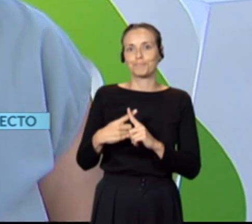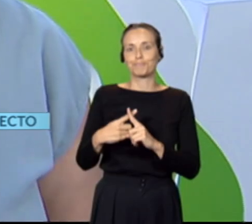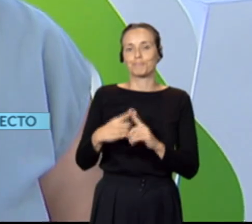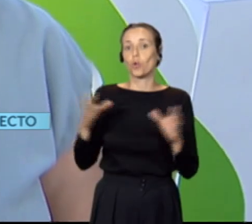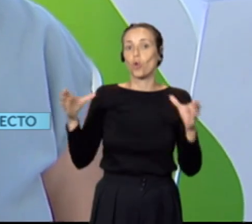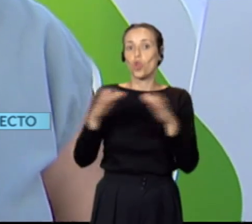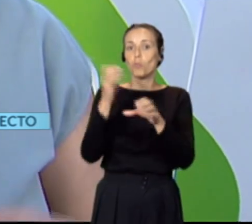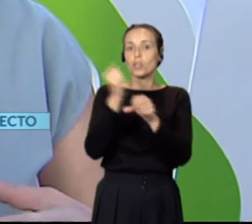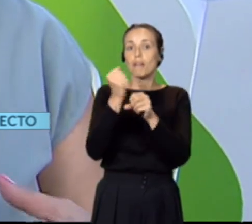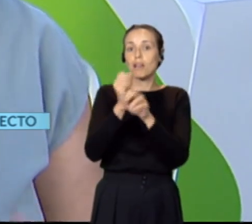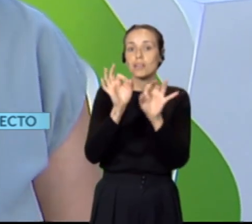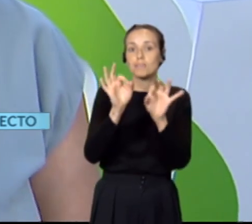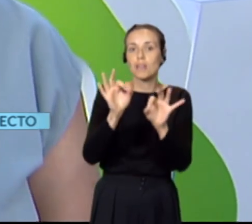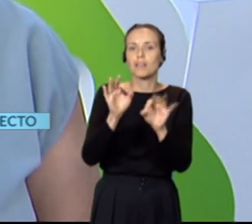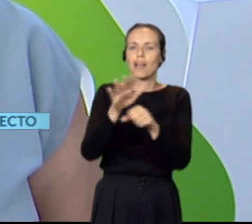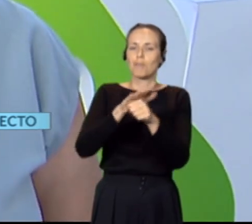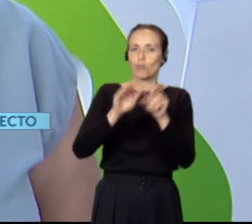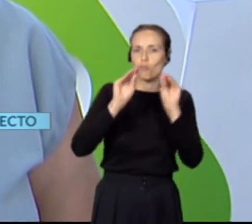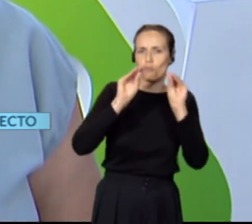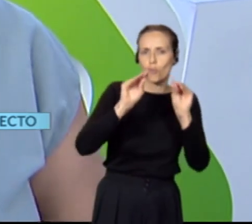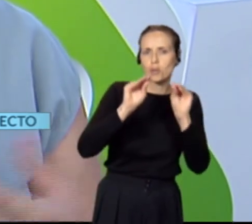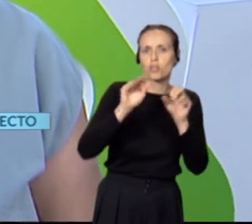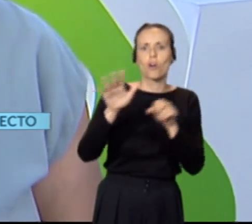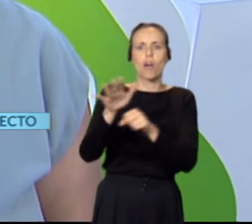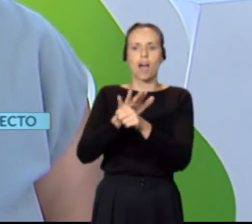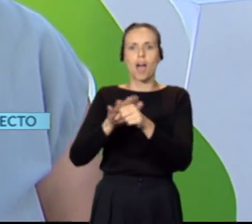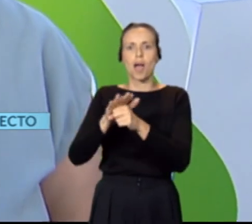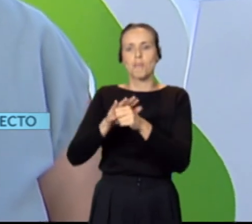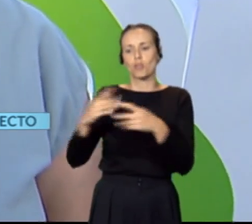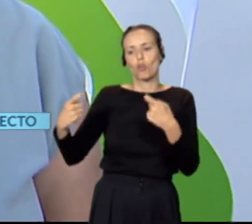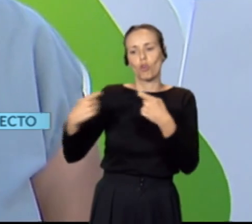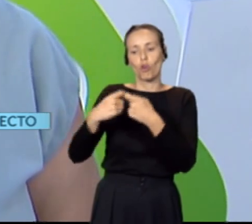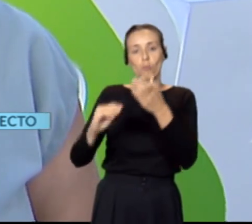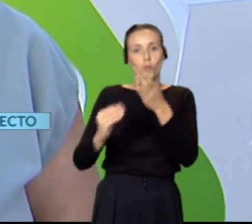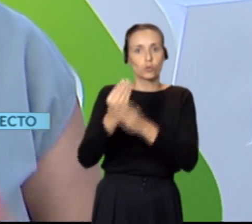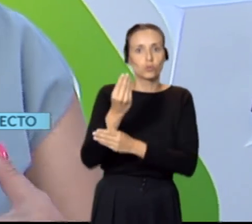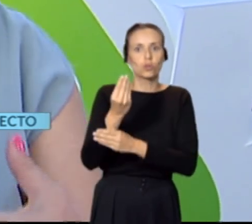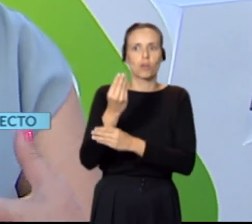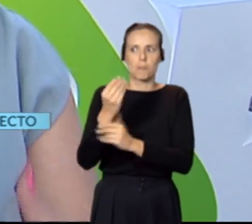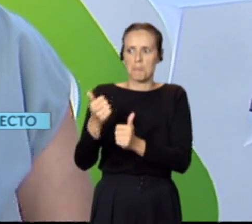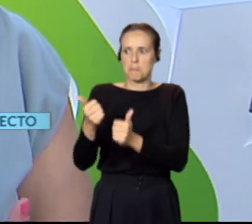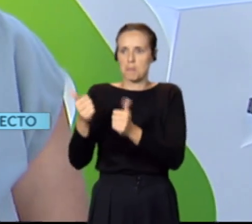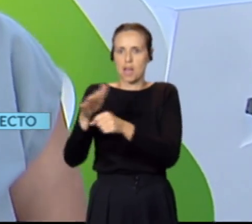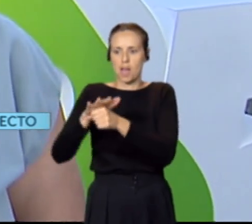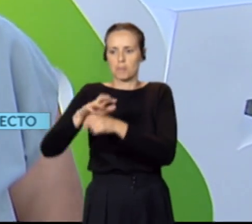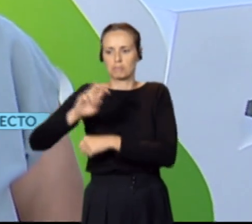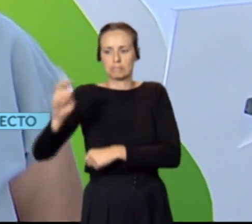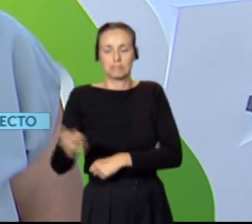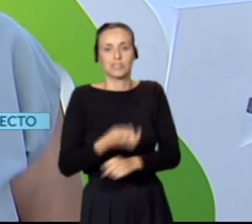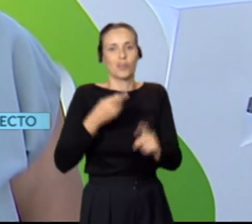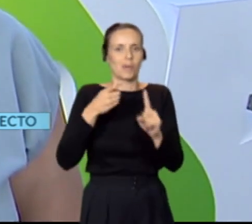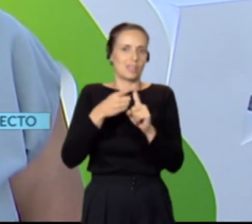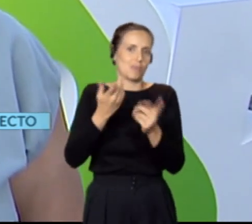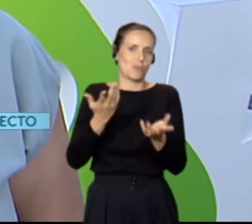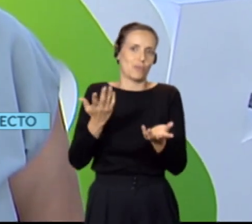grupos de trabajo específico en el ámbito de la formación en el ámbito de la coproducción y llegar mucho más allá y ejercer ese papel Insisto